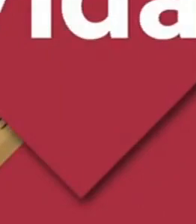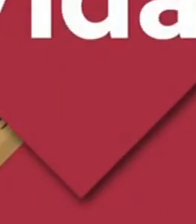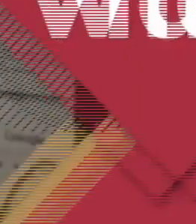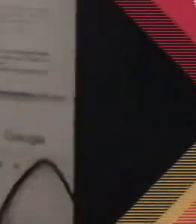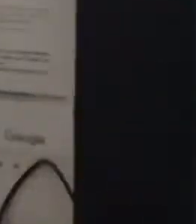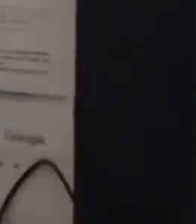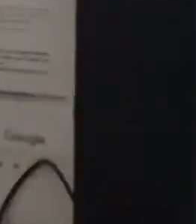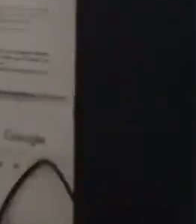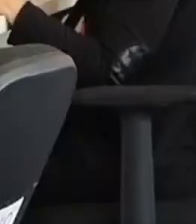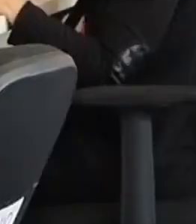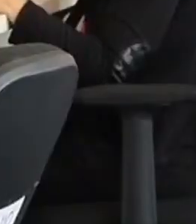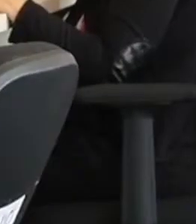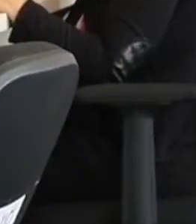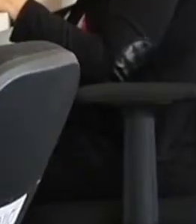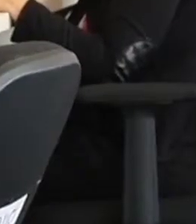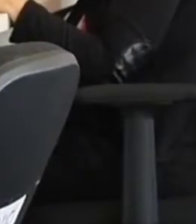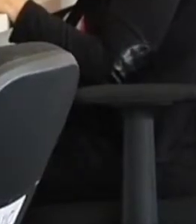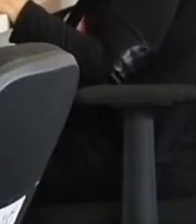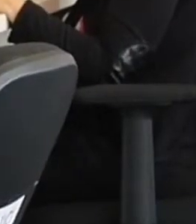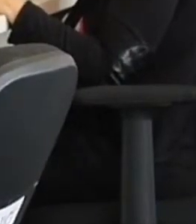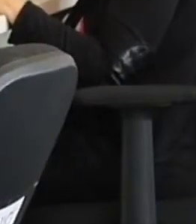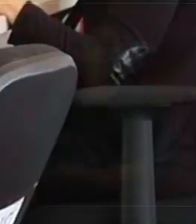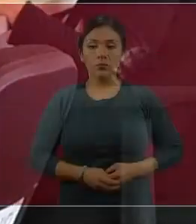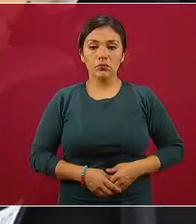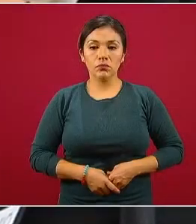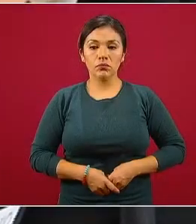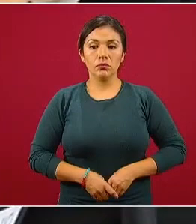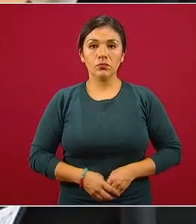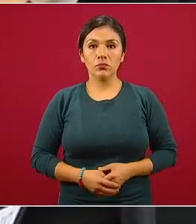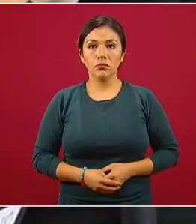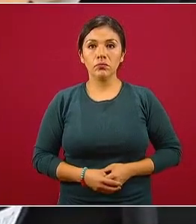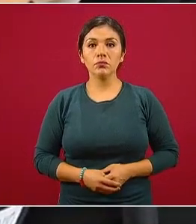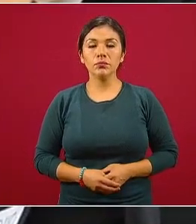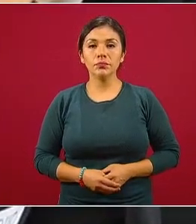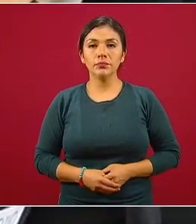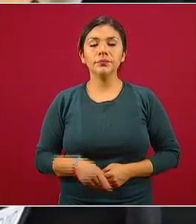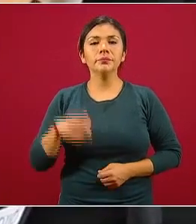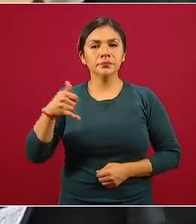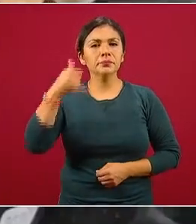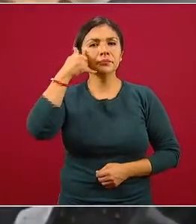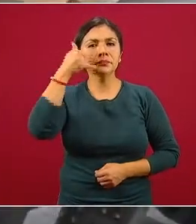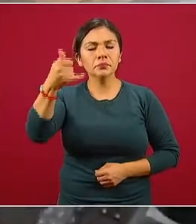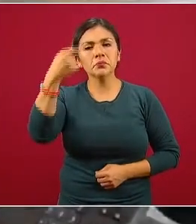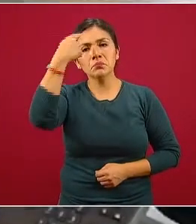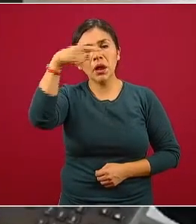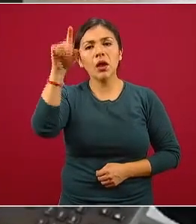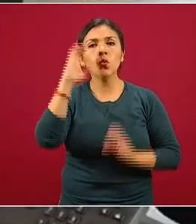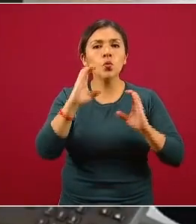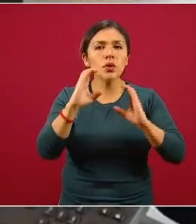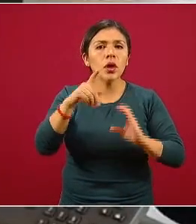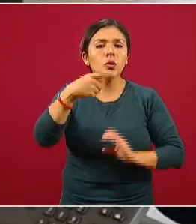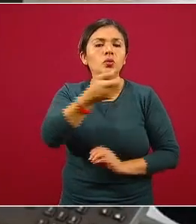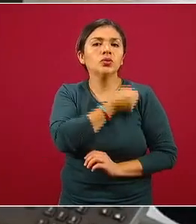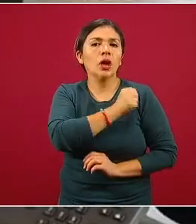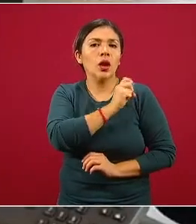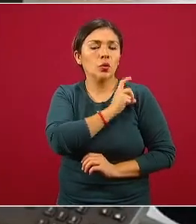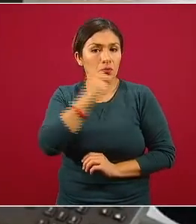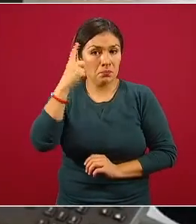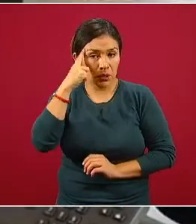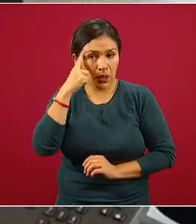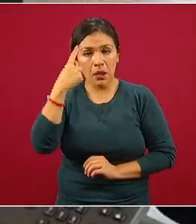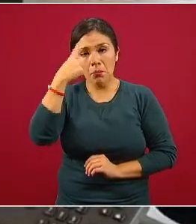La Línea de la Vida es un servicio dedicado a la atención y promoción de la salud mental, así como a la